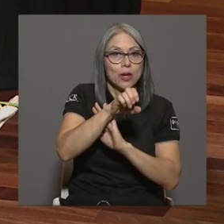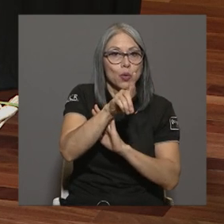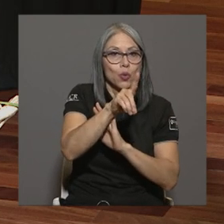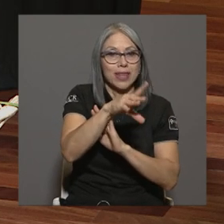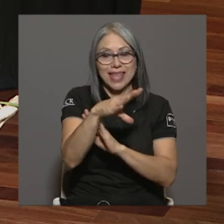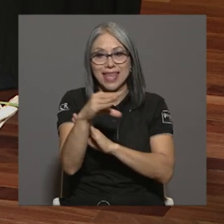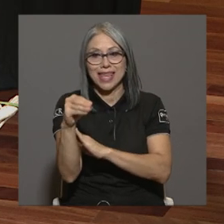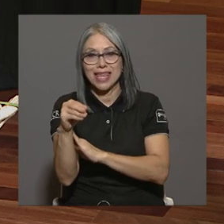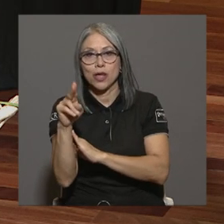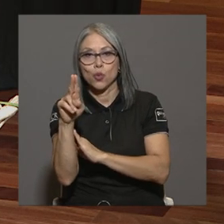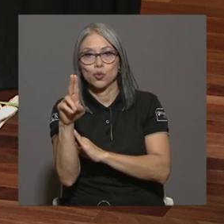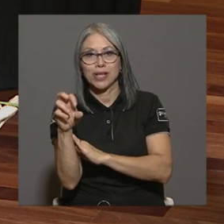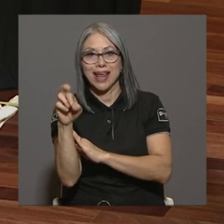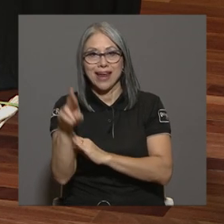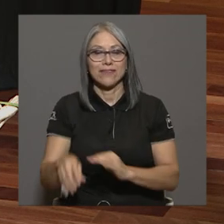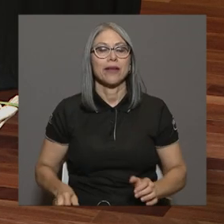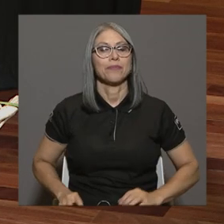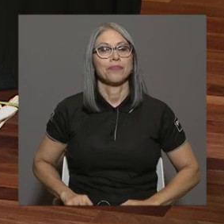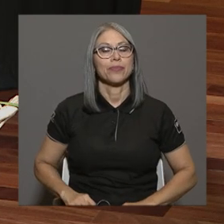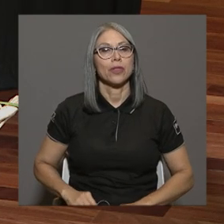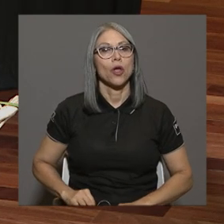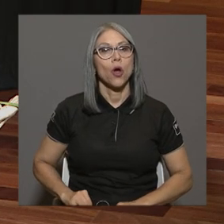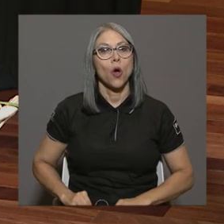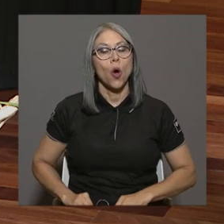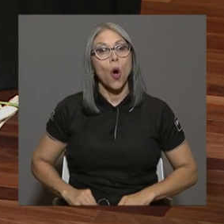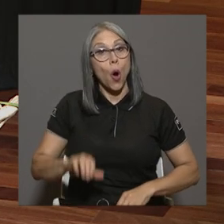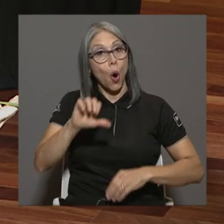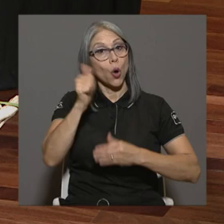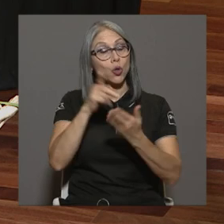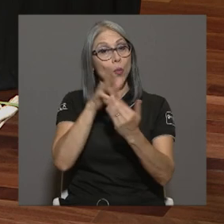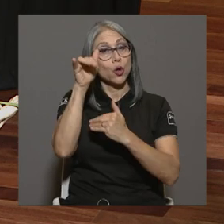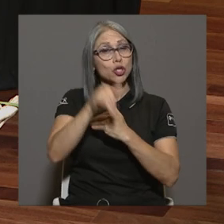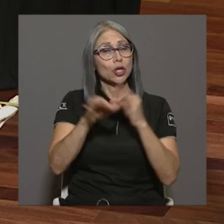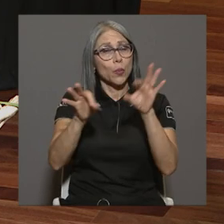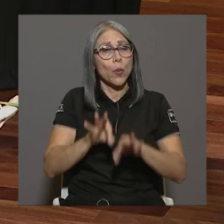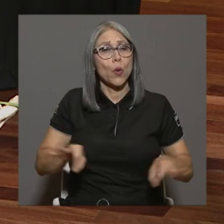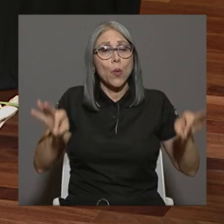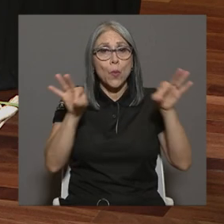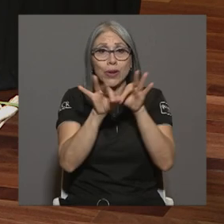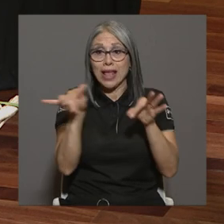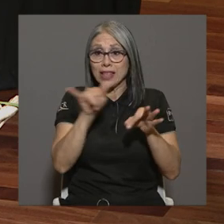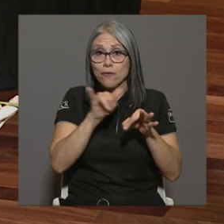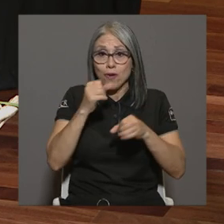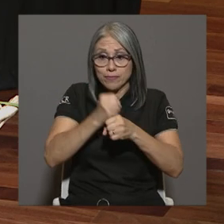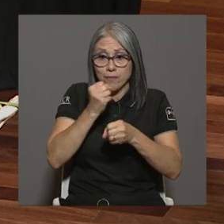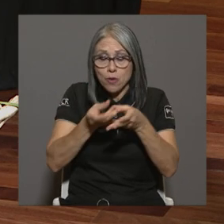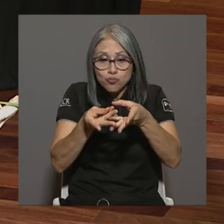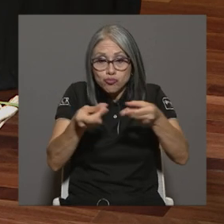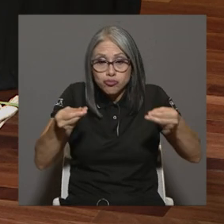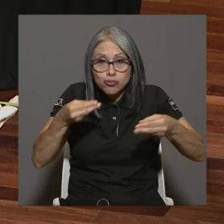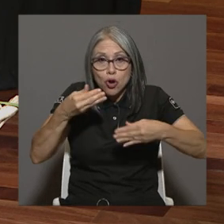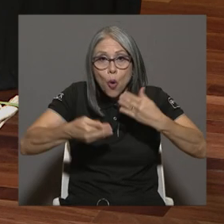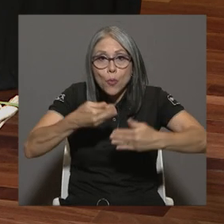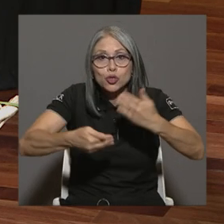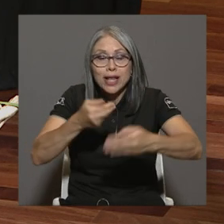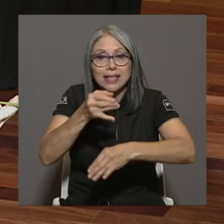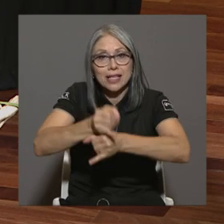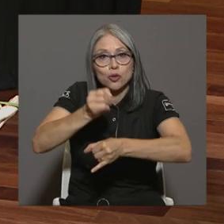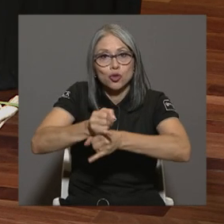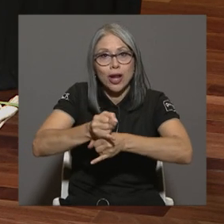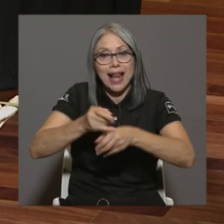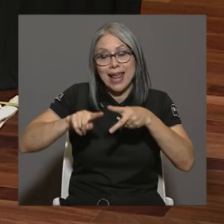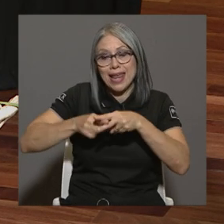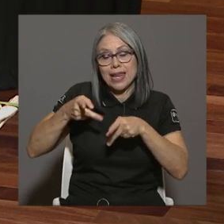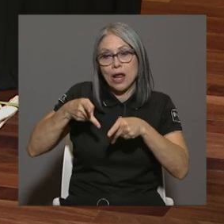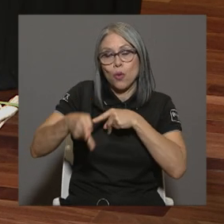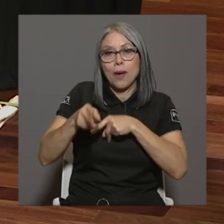UCR. Otro proyecto de gran interés fue la compostera institucional, la cual inauguramos en